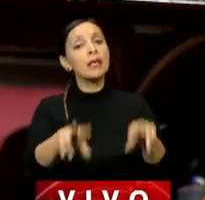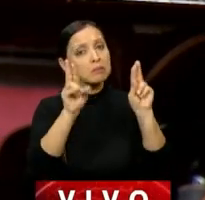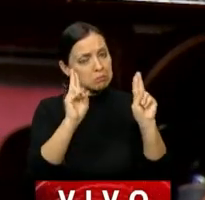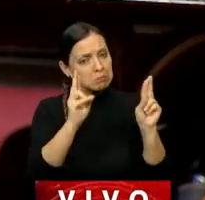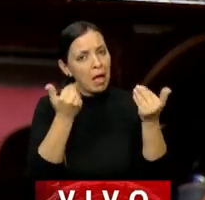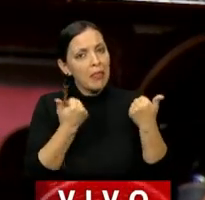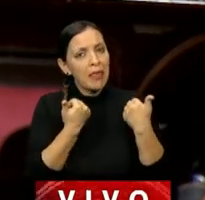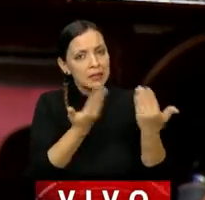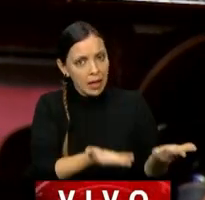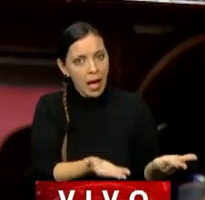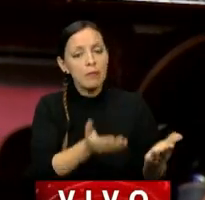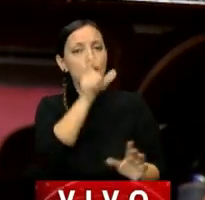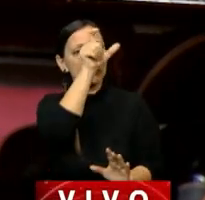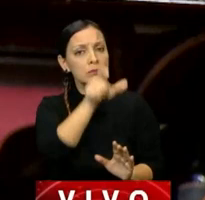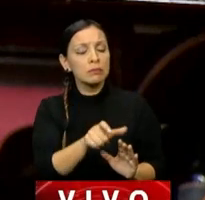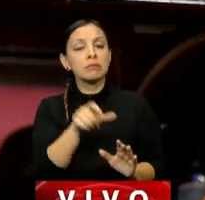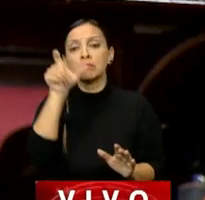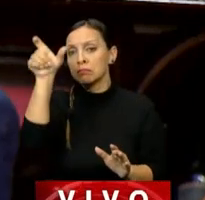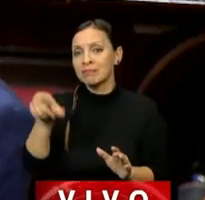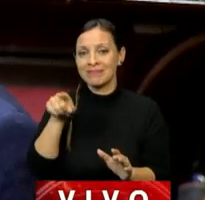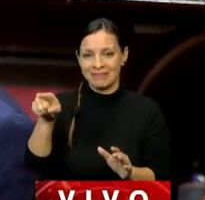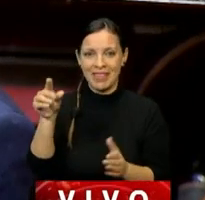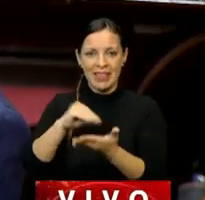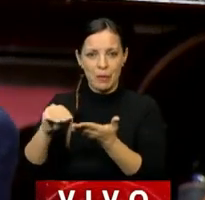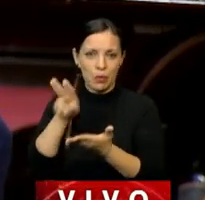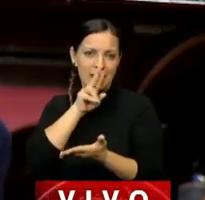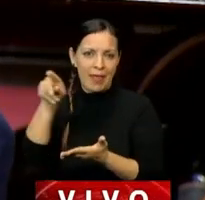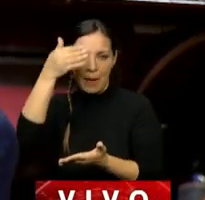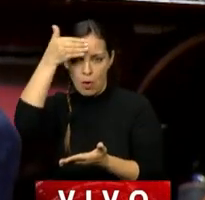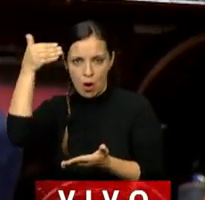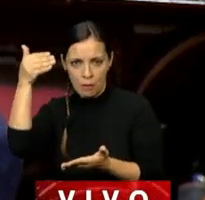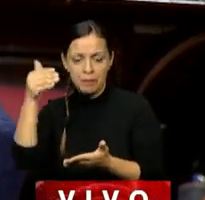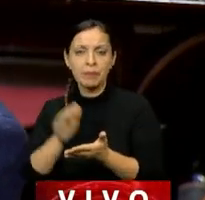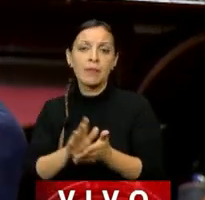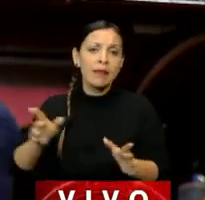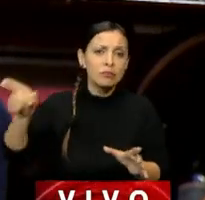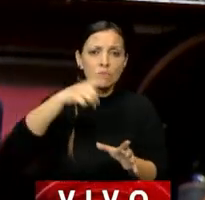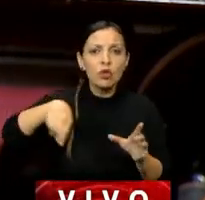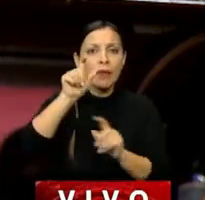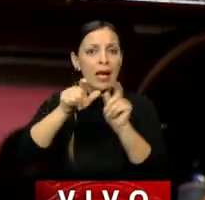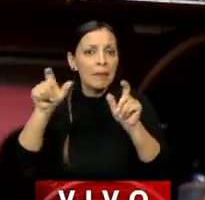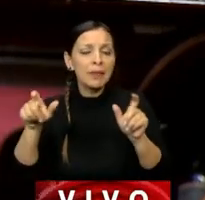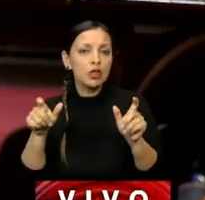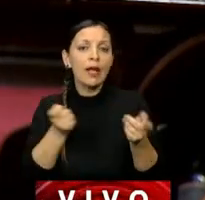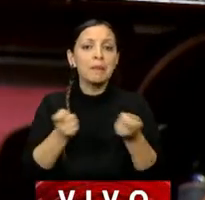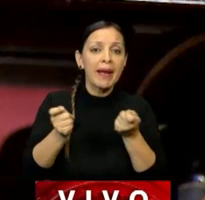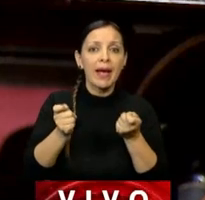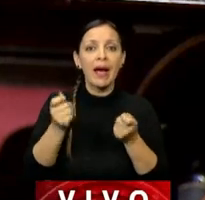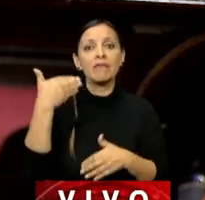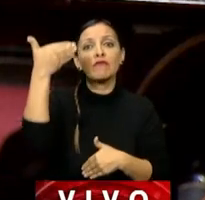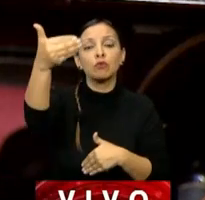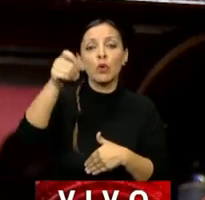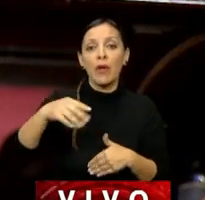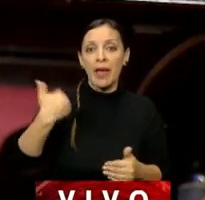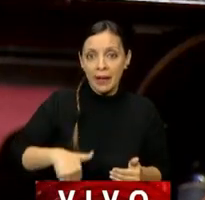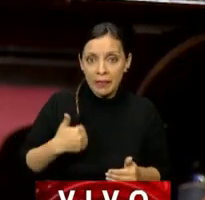tanto a la diputada moreau como a todas las personas que rigen los destinos de la patria que nos